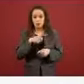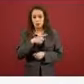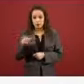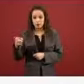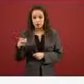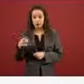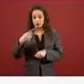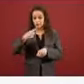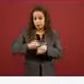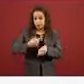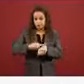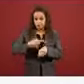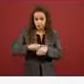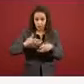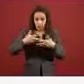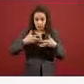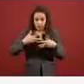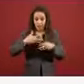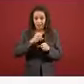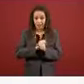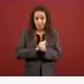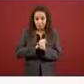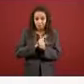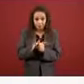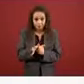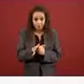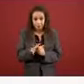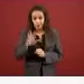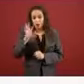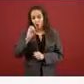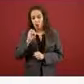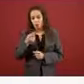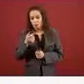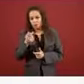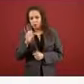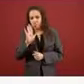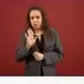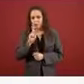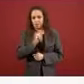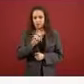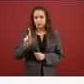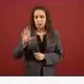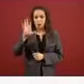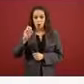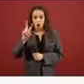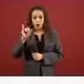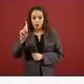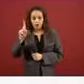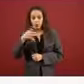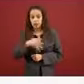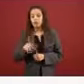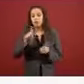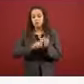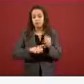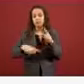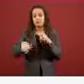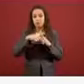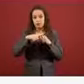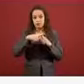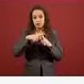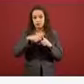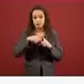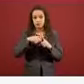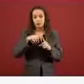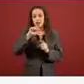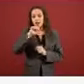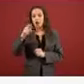una enfermedad COVID, parecida a COVID, se encuentran positivas a el virus